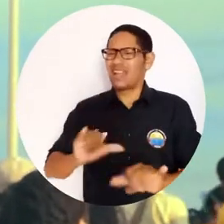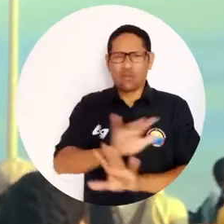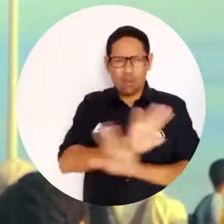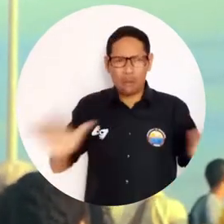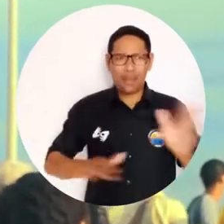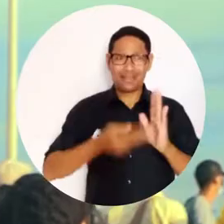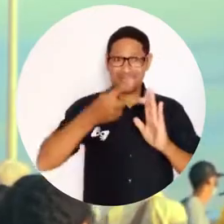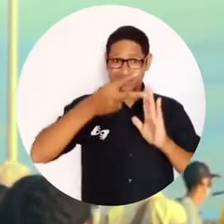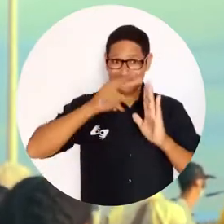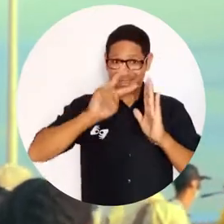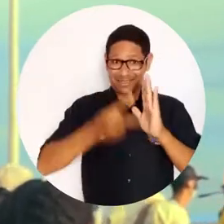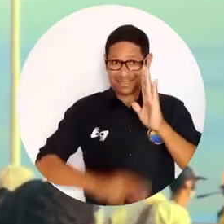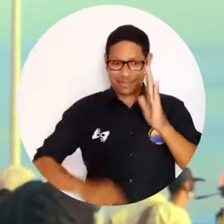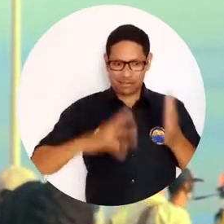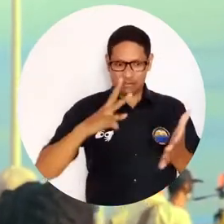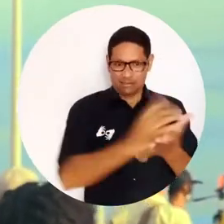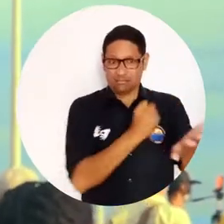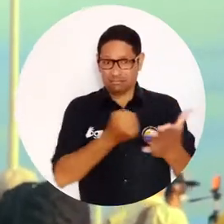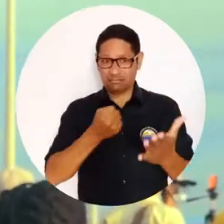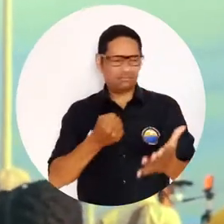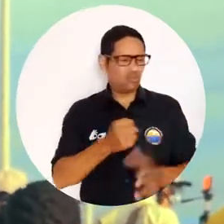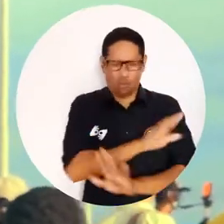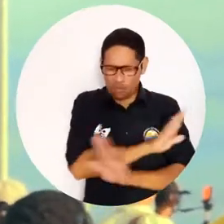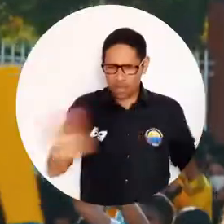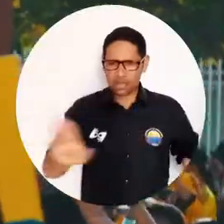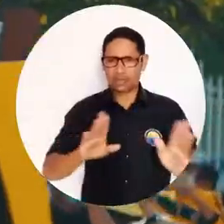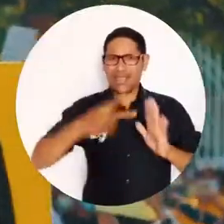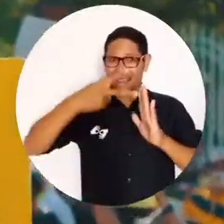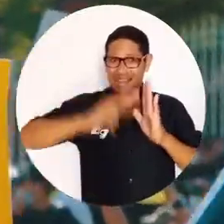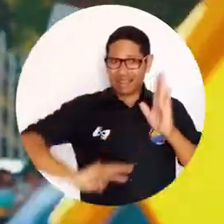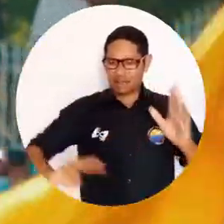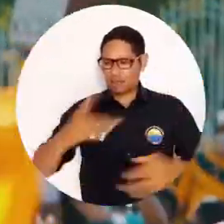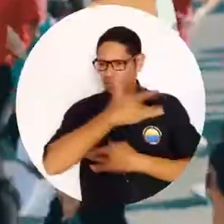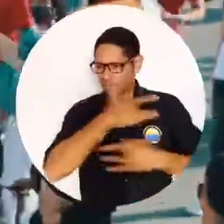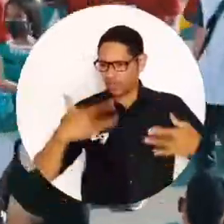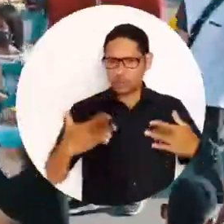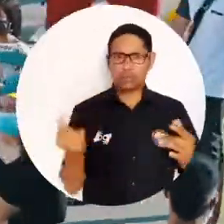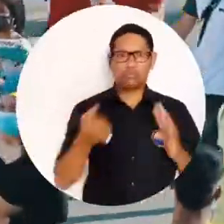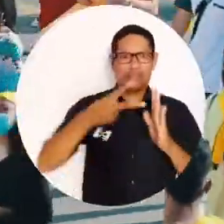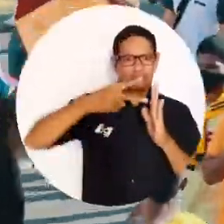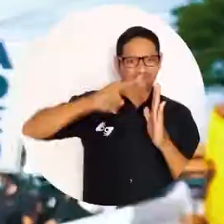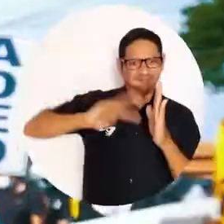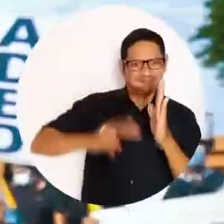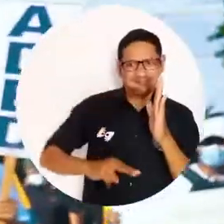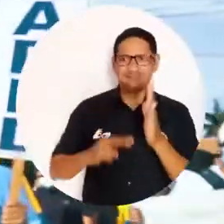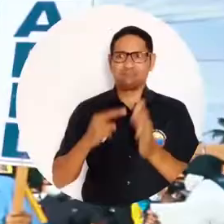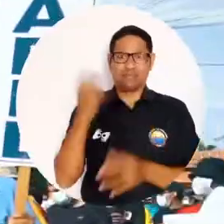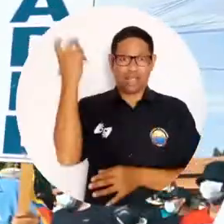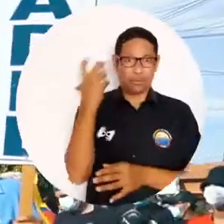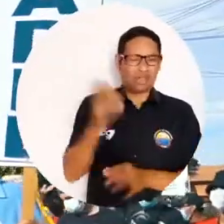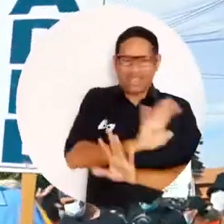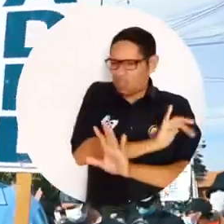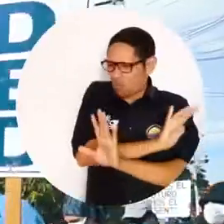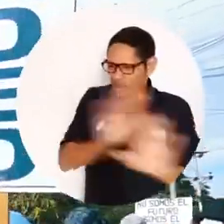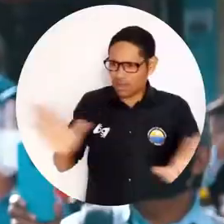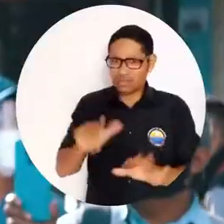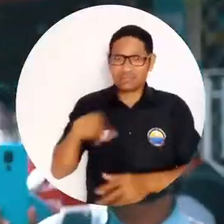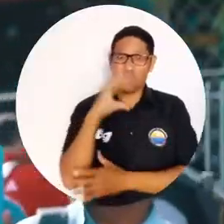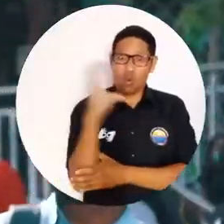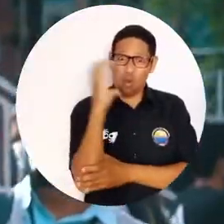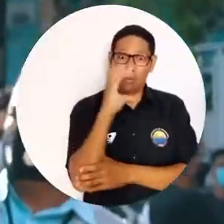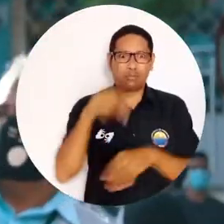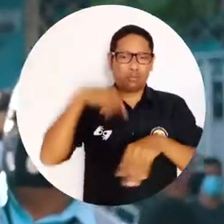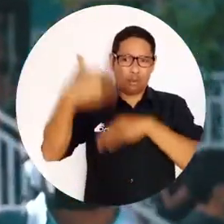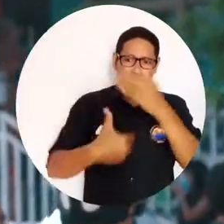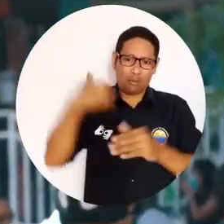de la reforma tributaria, de la reforma a la salud, de la reforma pensional que tiene este país sumido